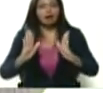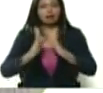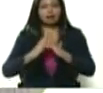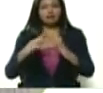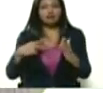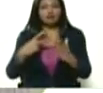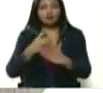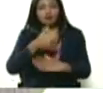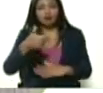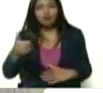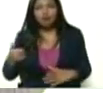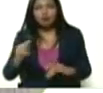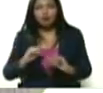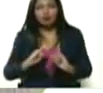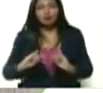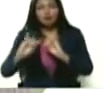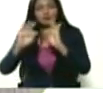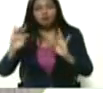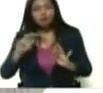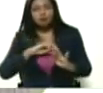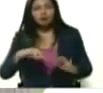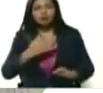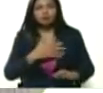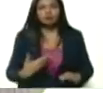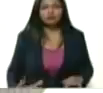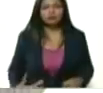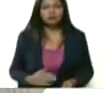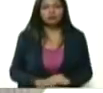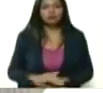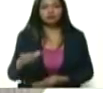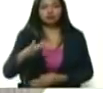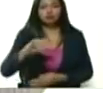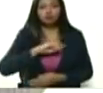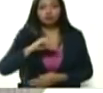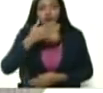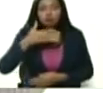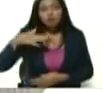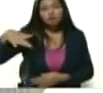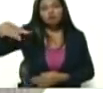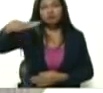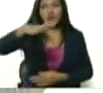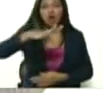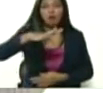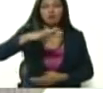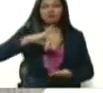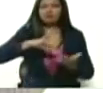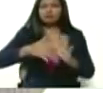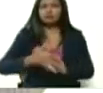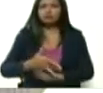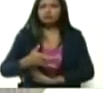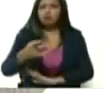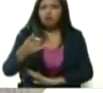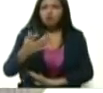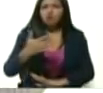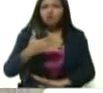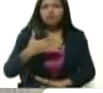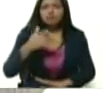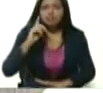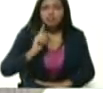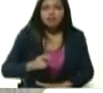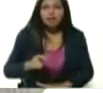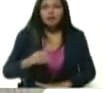voluntaria, tal como lo ha llamado el presidente, donde nuestro pueblo es significativo realmente